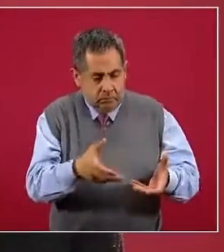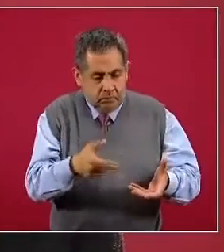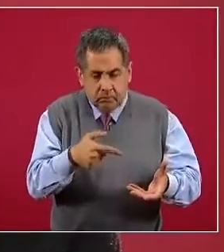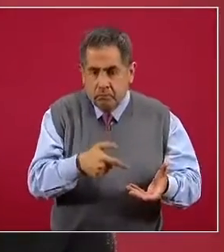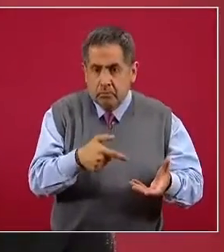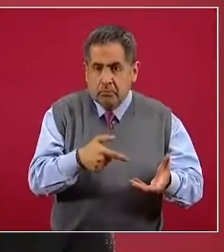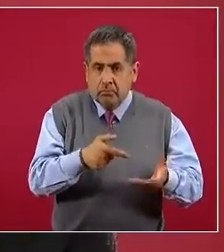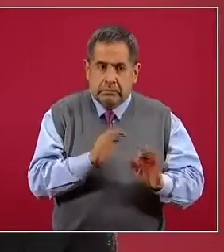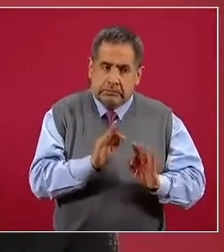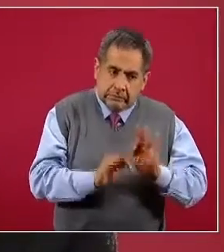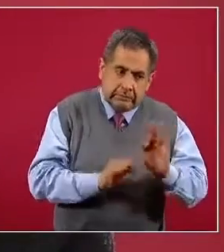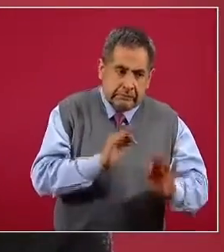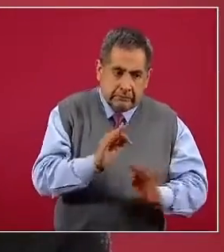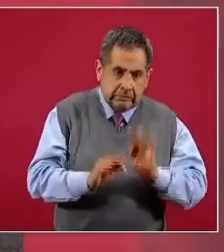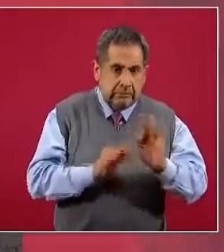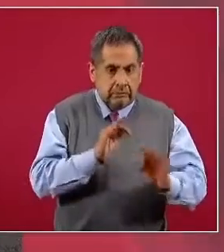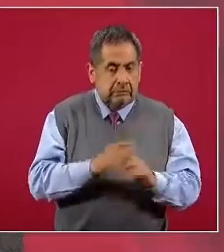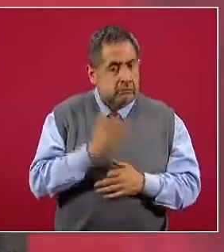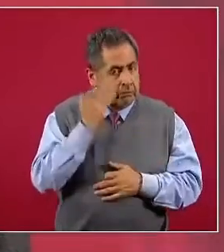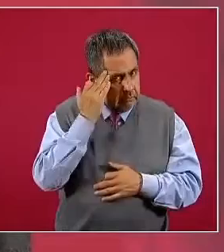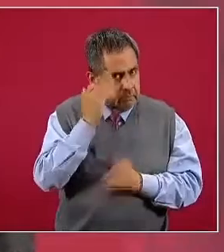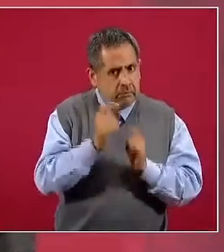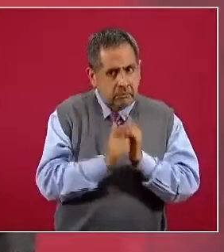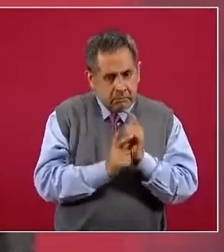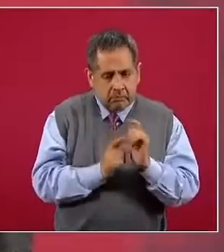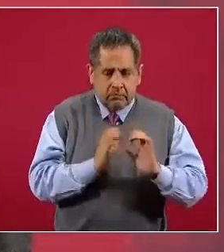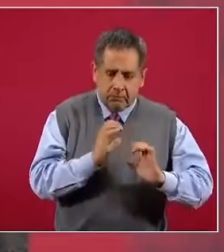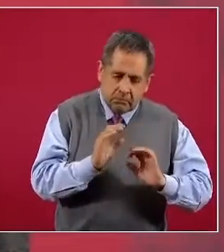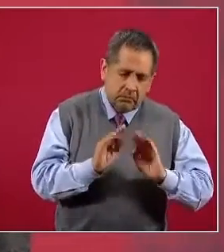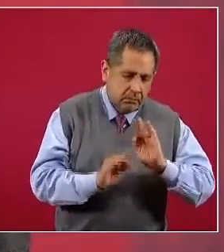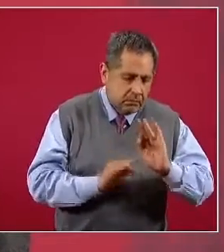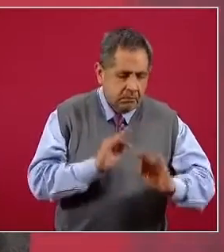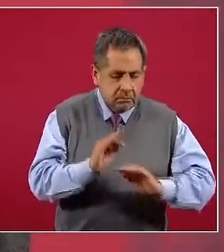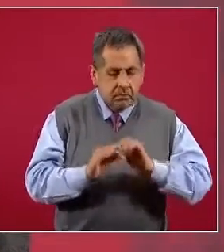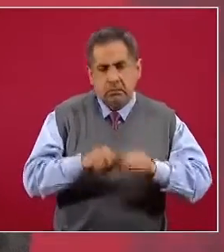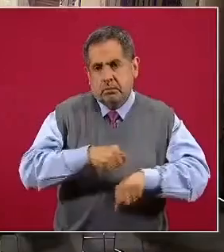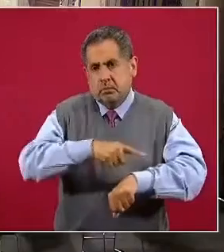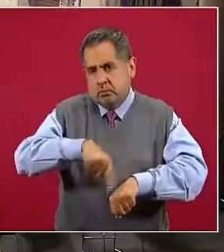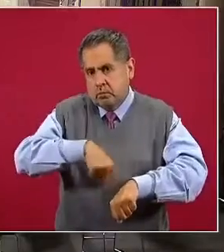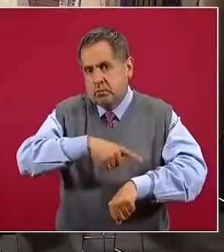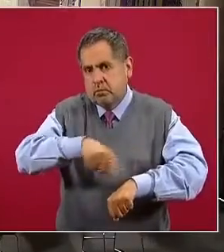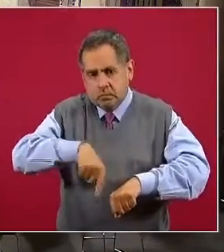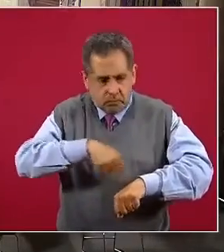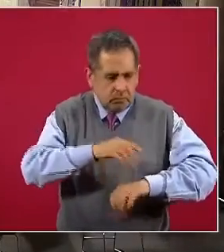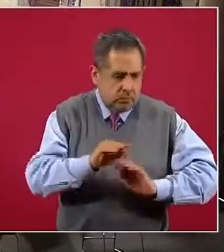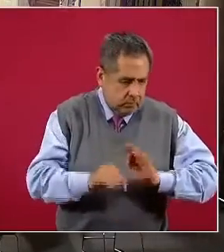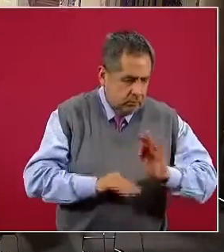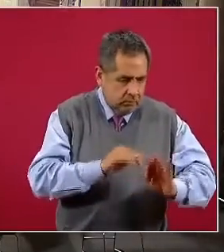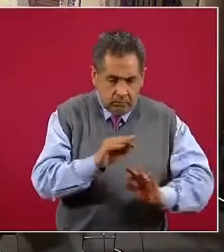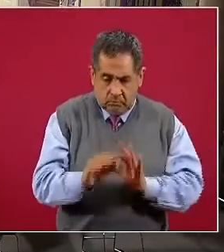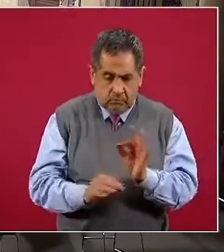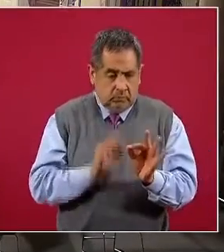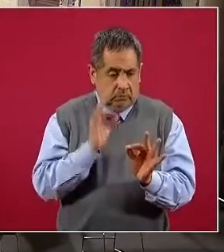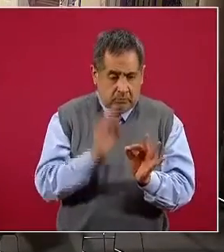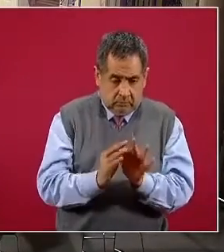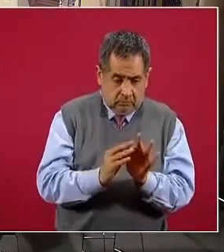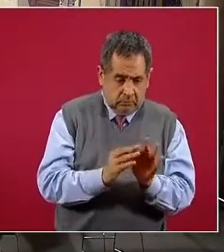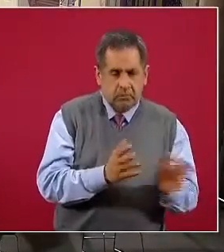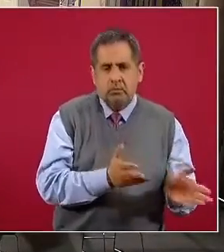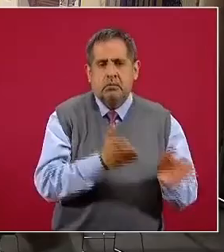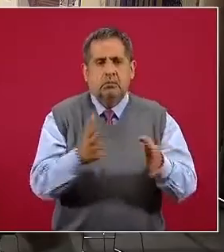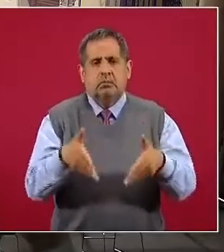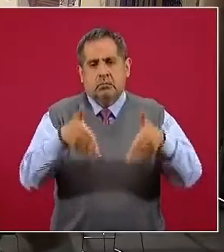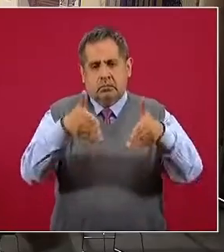es un proceso relativamente lento. Esto puede pasar varias horas antes de que se pueda disponer